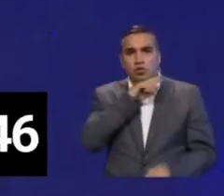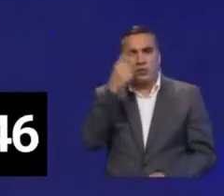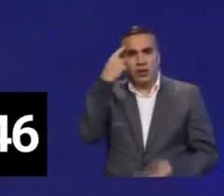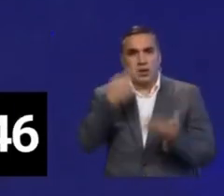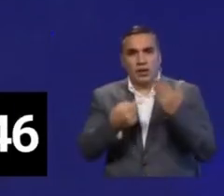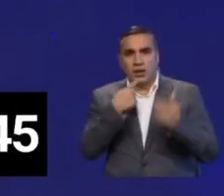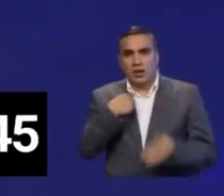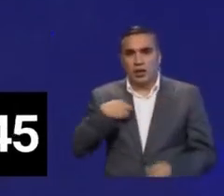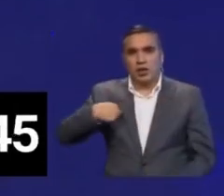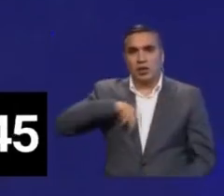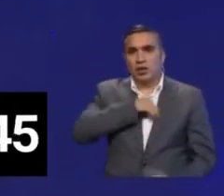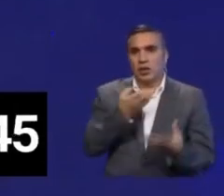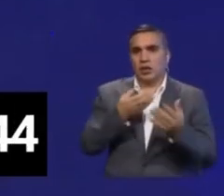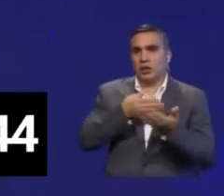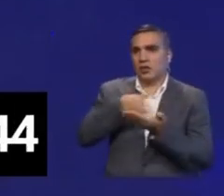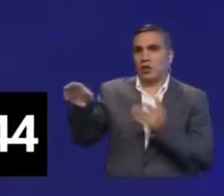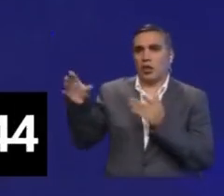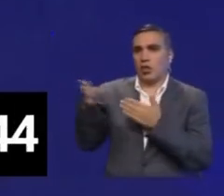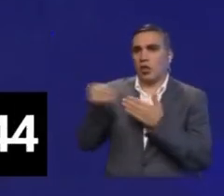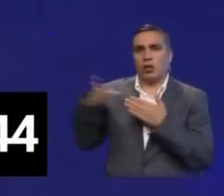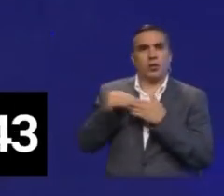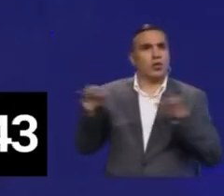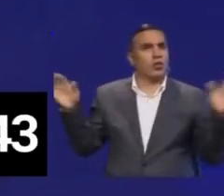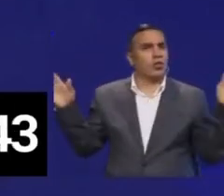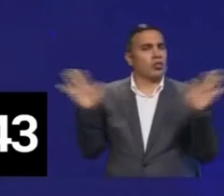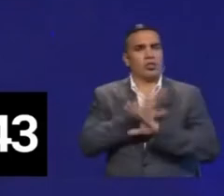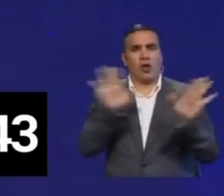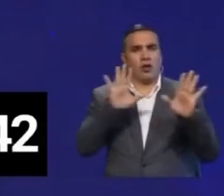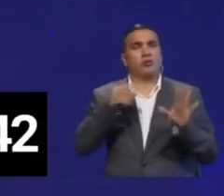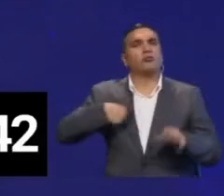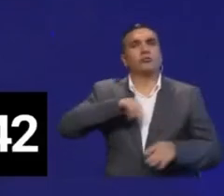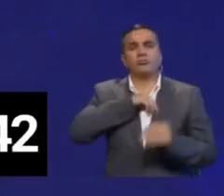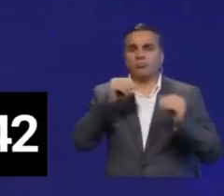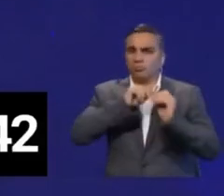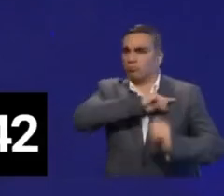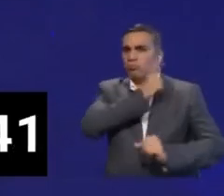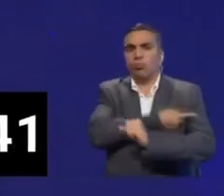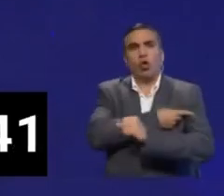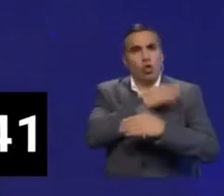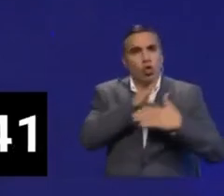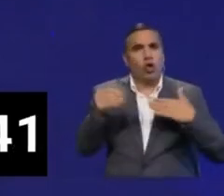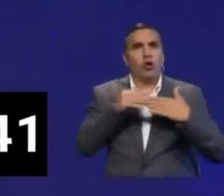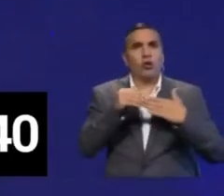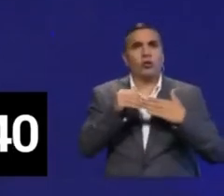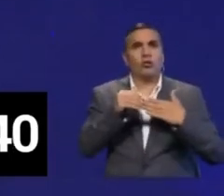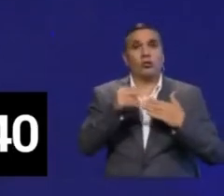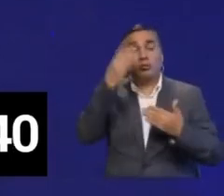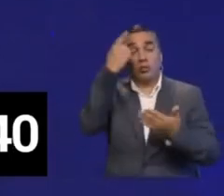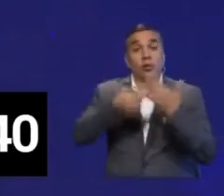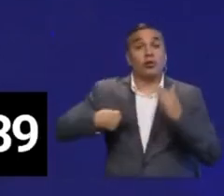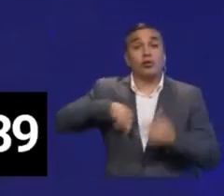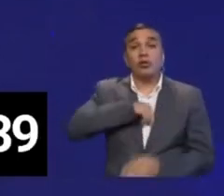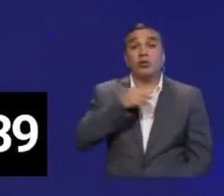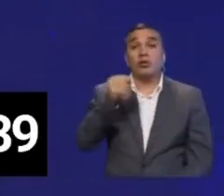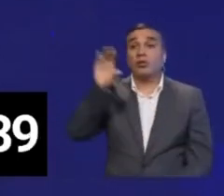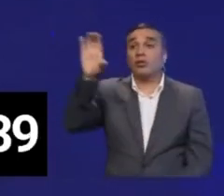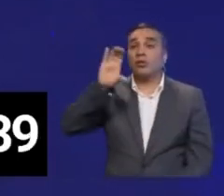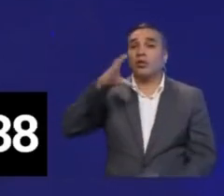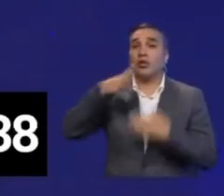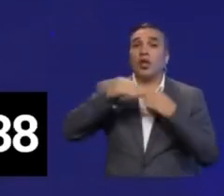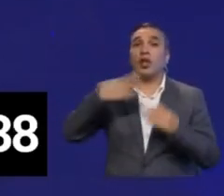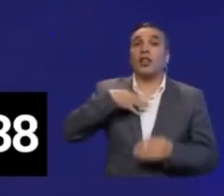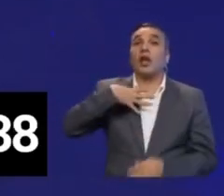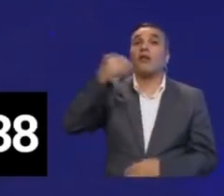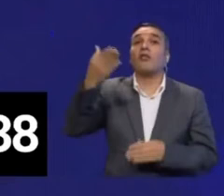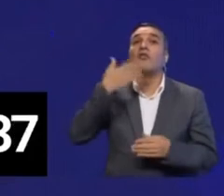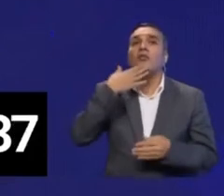que nosotros queremos quitar el dólar. Al contrario, vamos a fortalecer la dolarización porque vamos a traer los dólares que están afuera